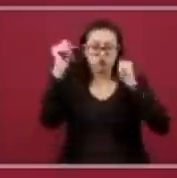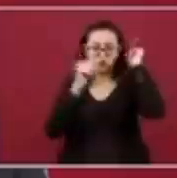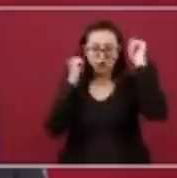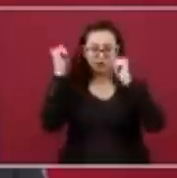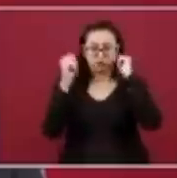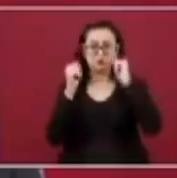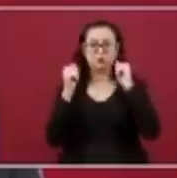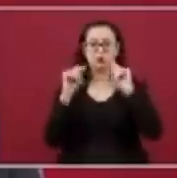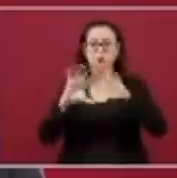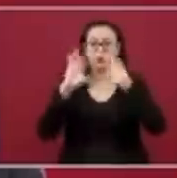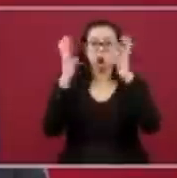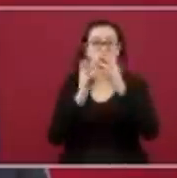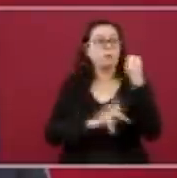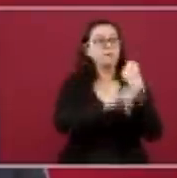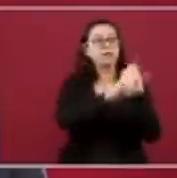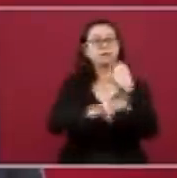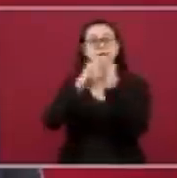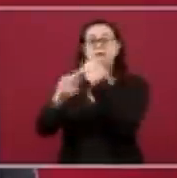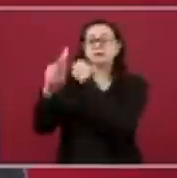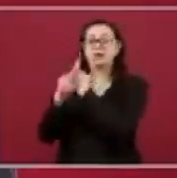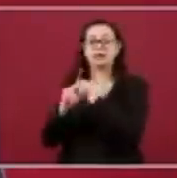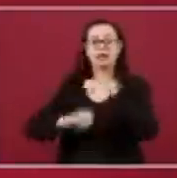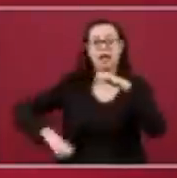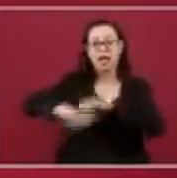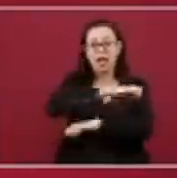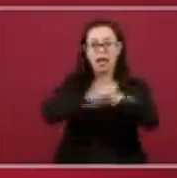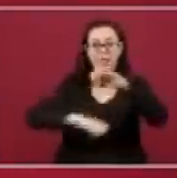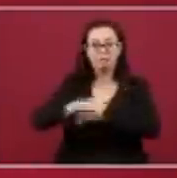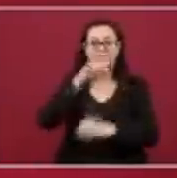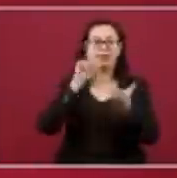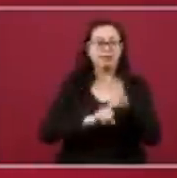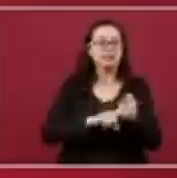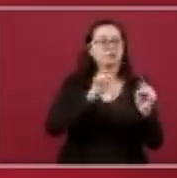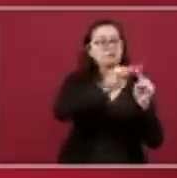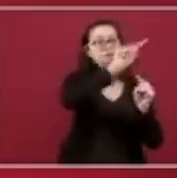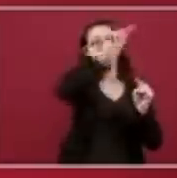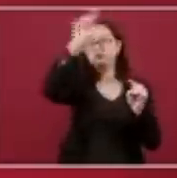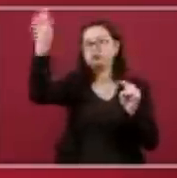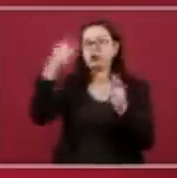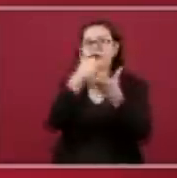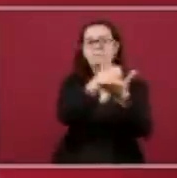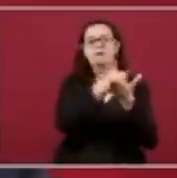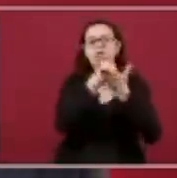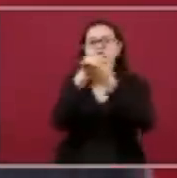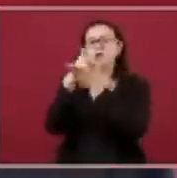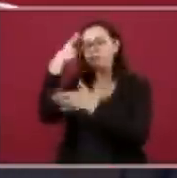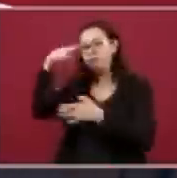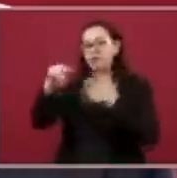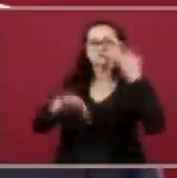México en el extranjero van a ayudar en la promoción turística. Y